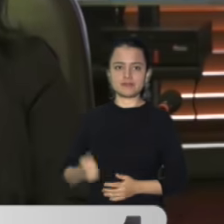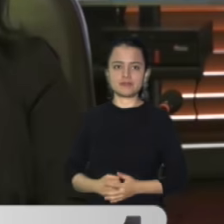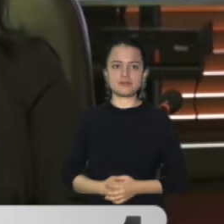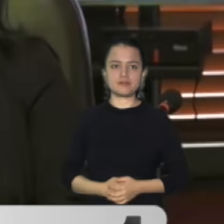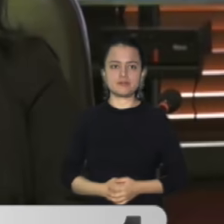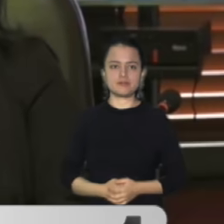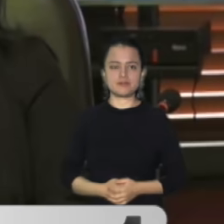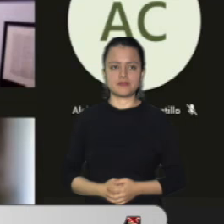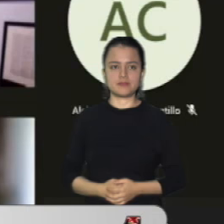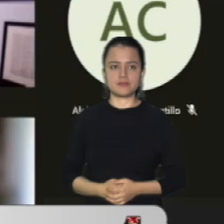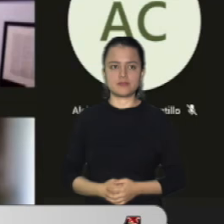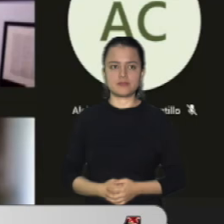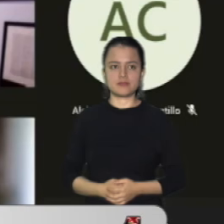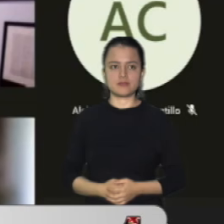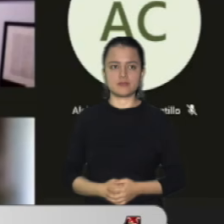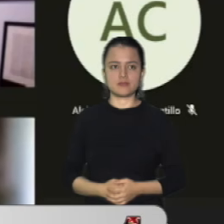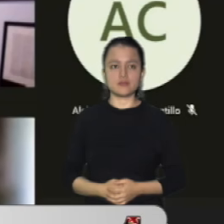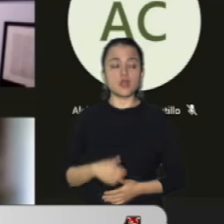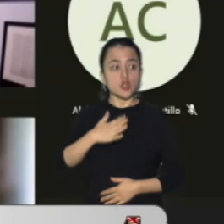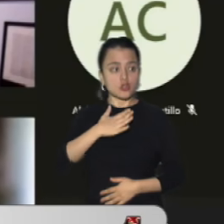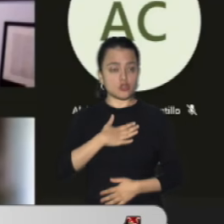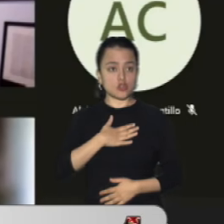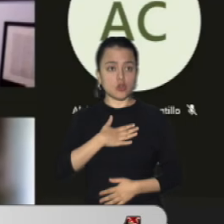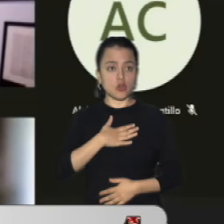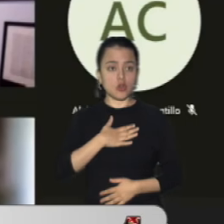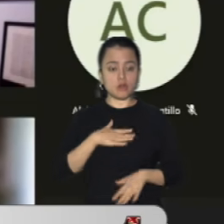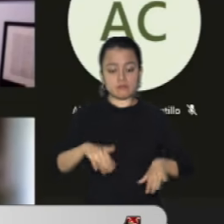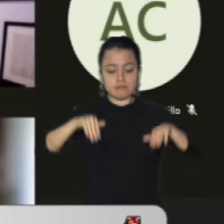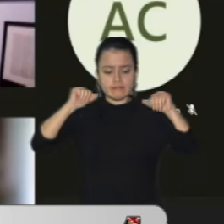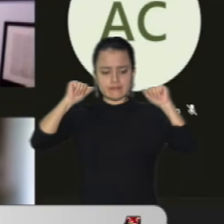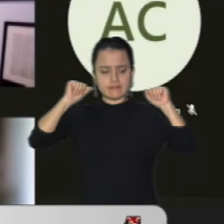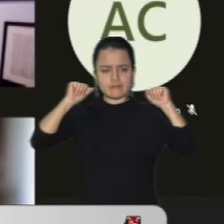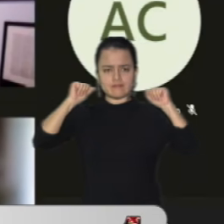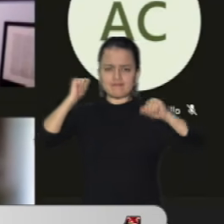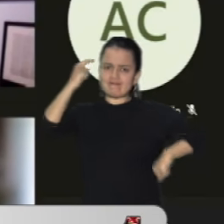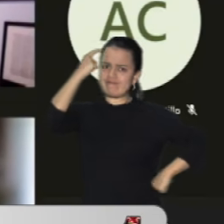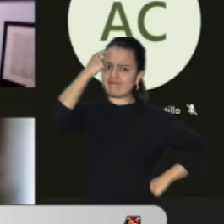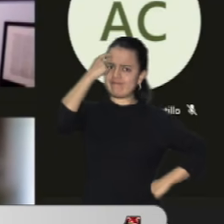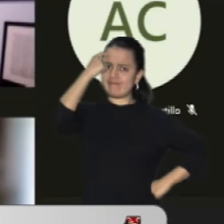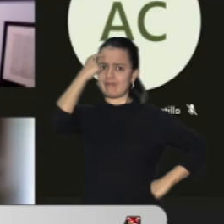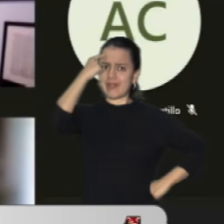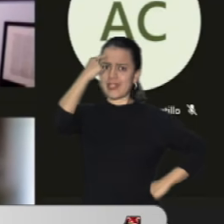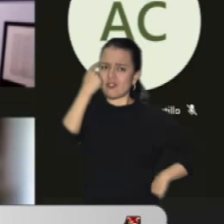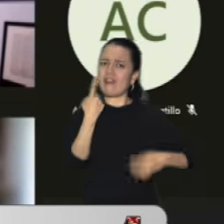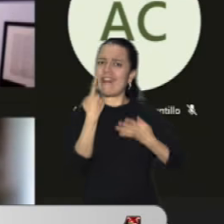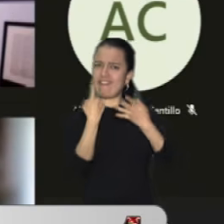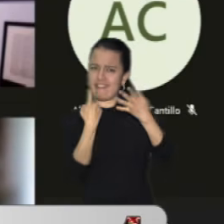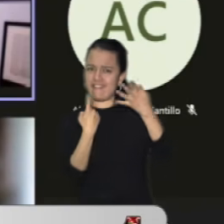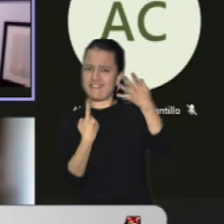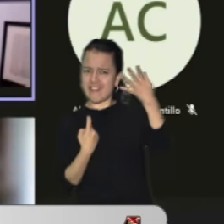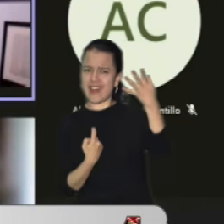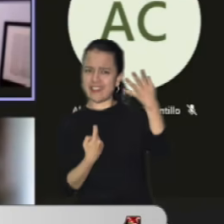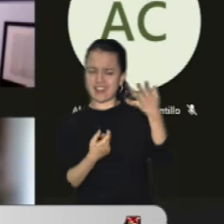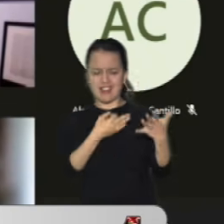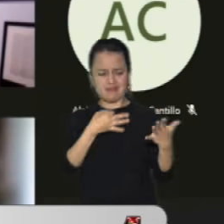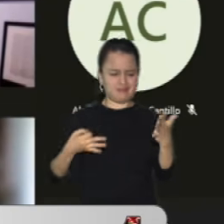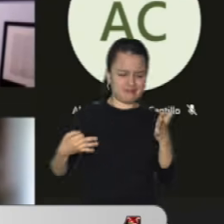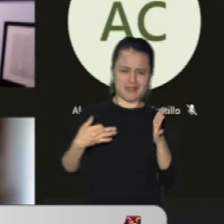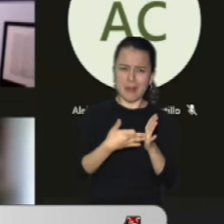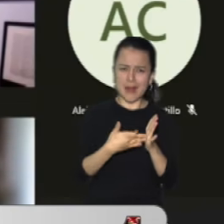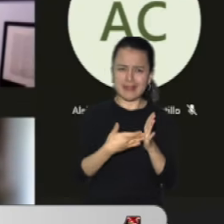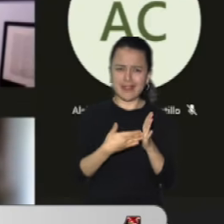Paola Meneses. Salvé el voto al considerar que la demanda adolecía de ineptitud